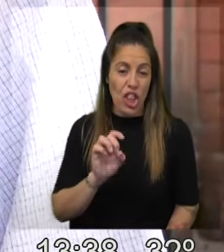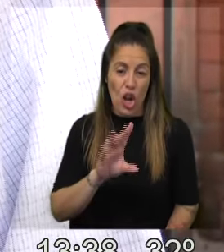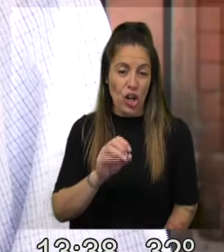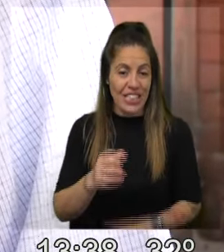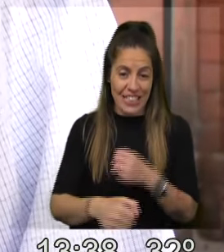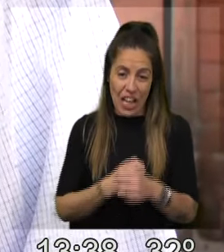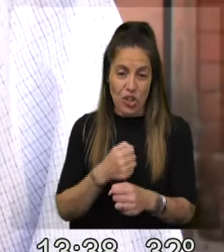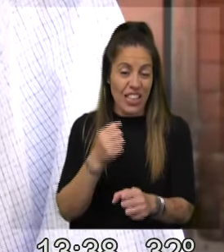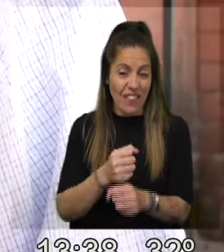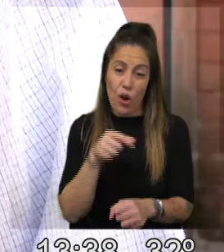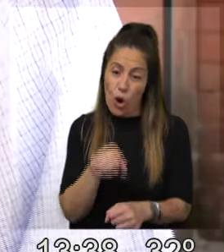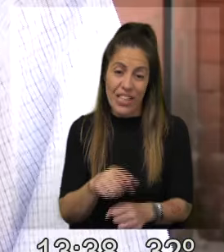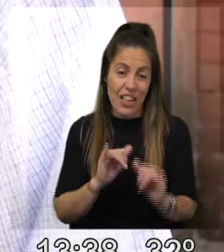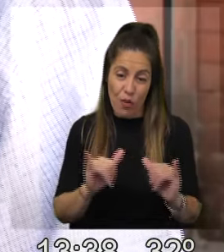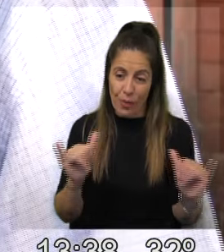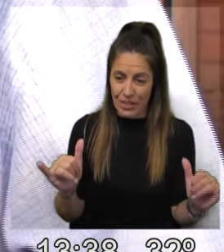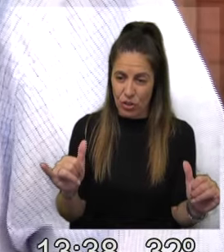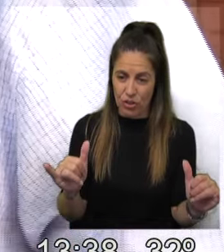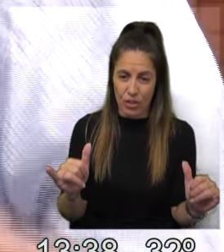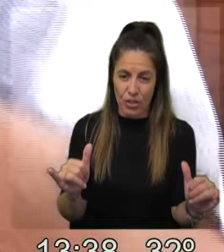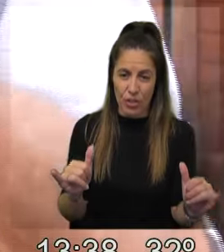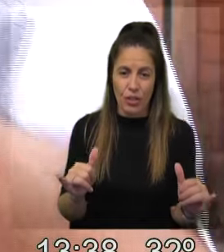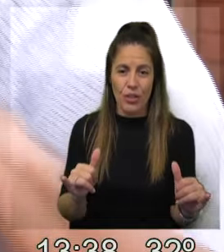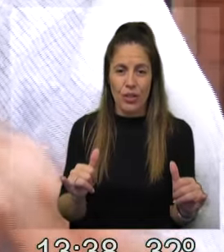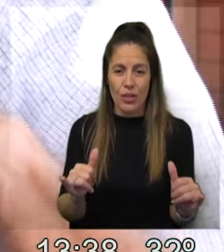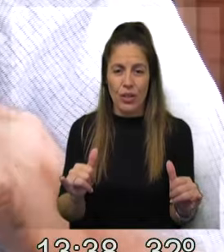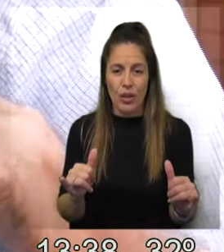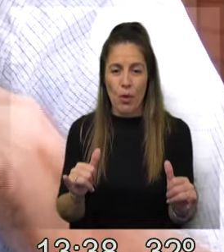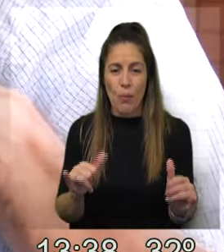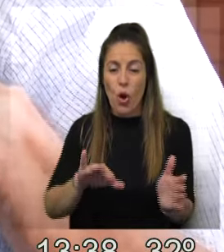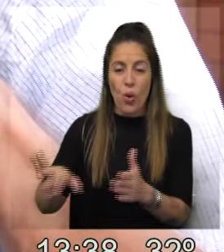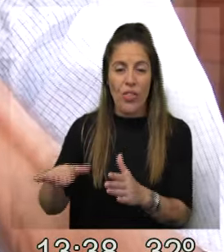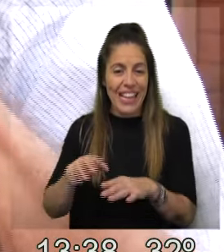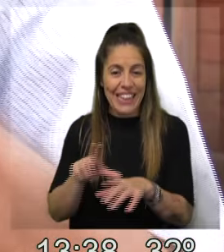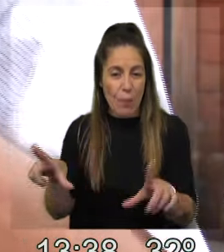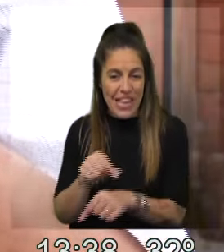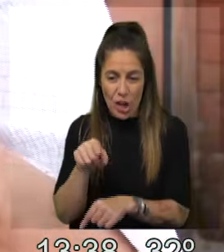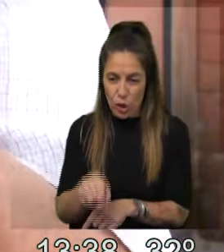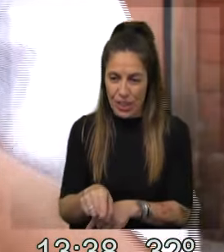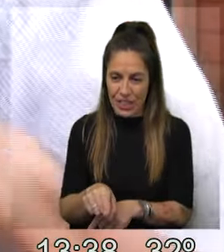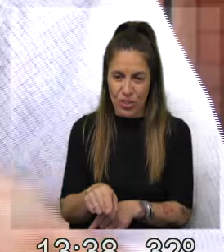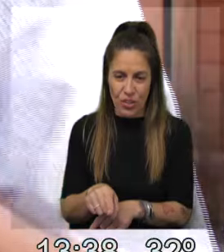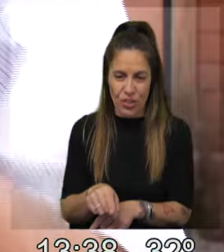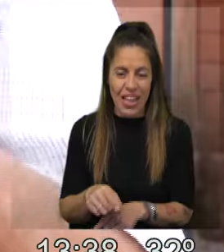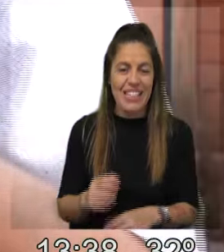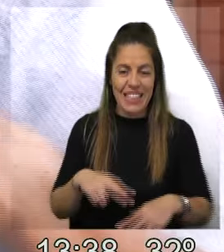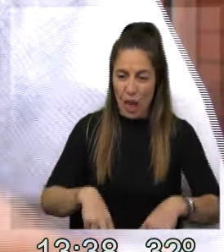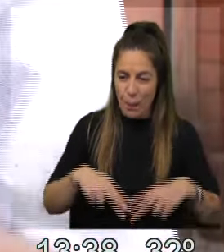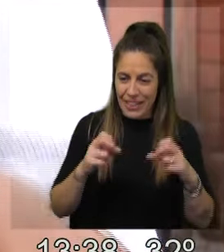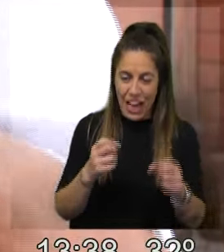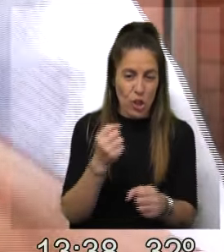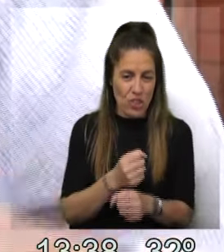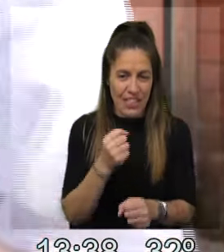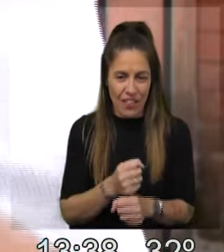se ha trabajado con eso. Entonces, por un lado hay que terminar con eso. Se está investigando, se